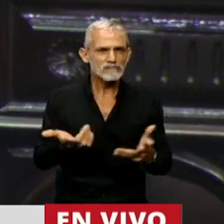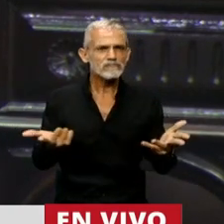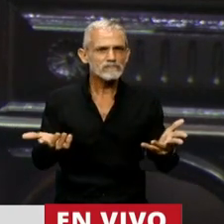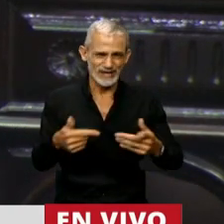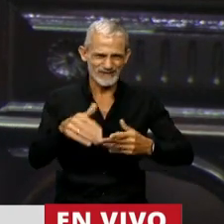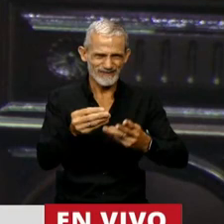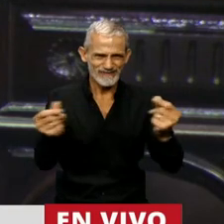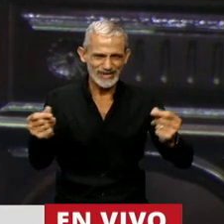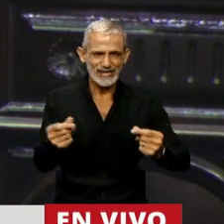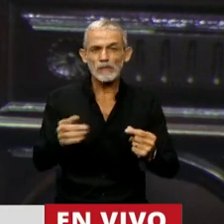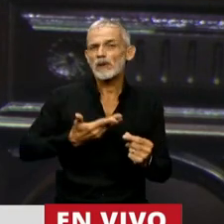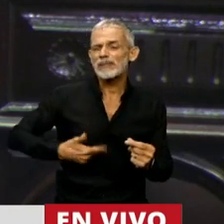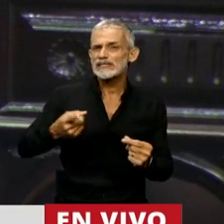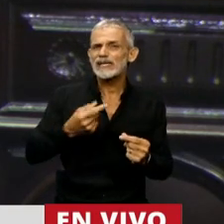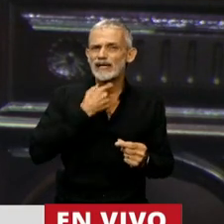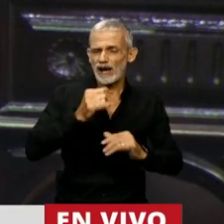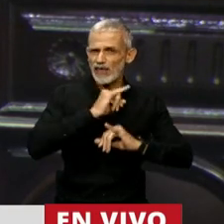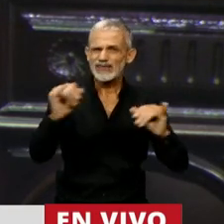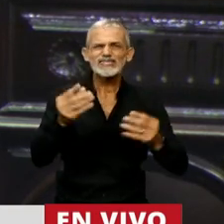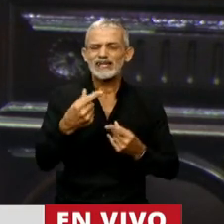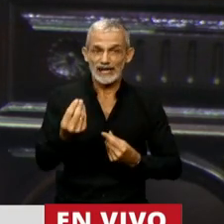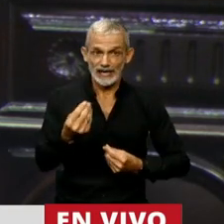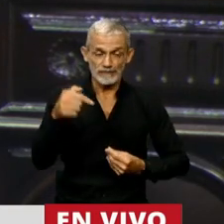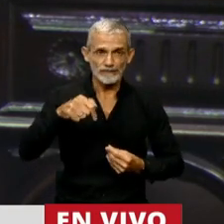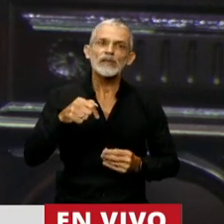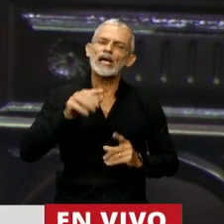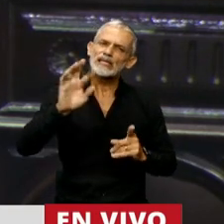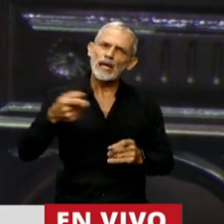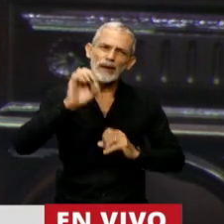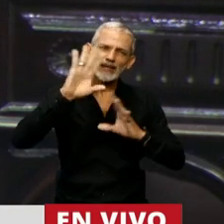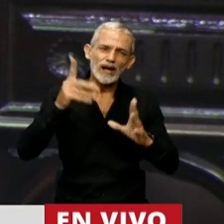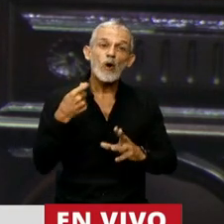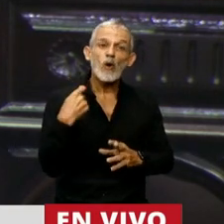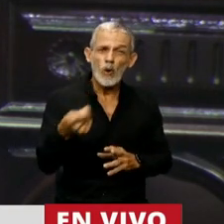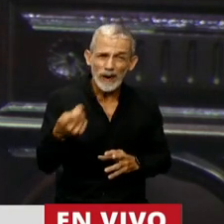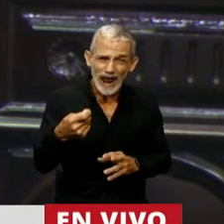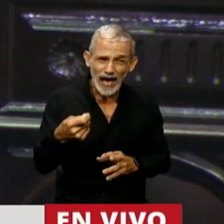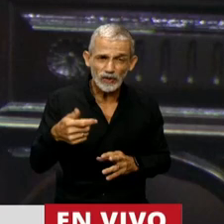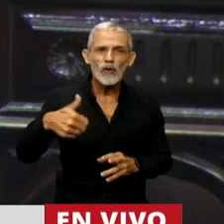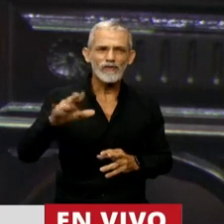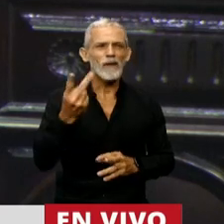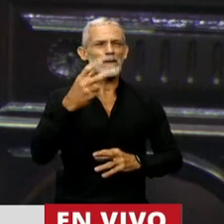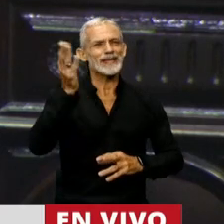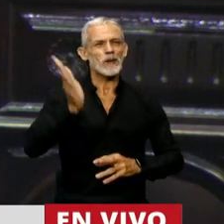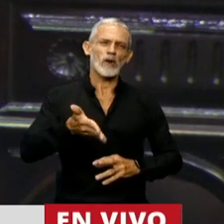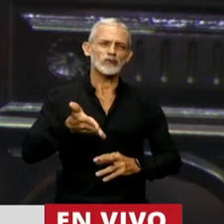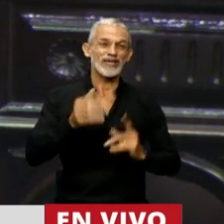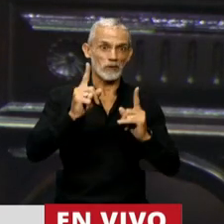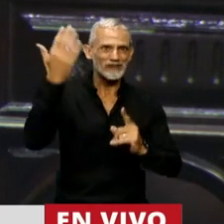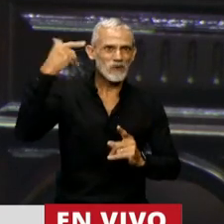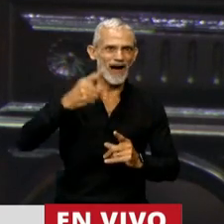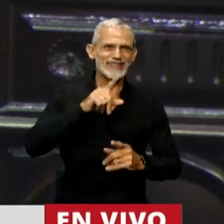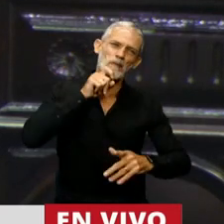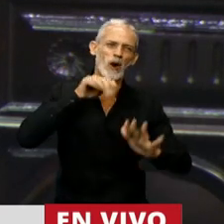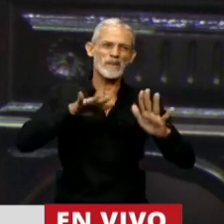para terminar, señor presidente, quiero decir que está claro que los jubilados no van a ver el 20% que les